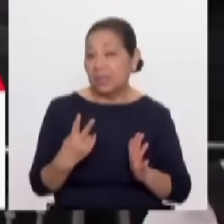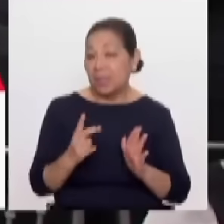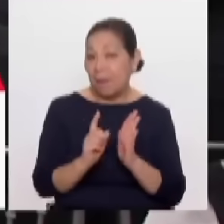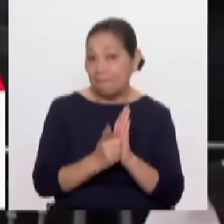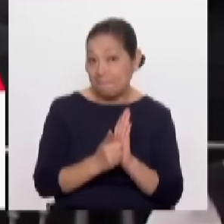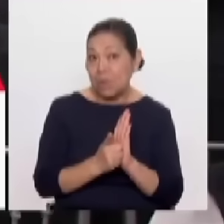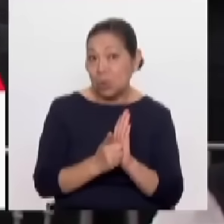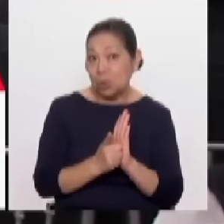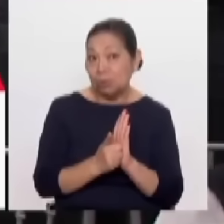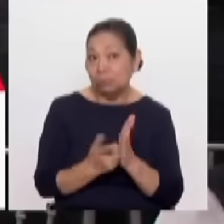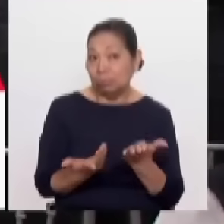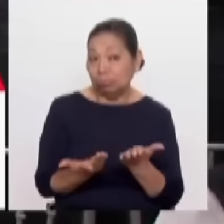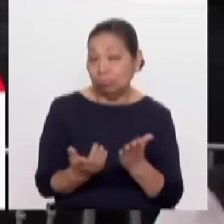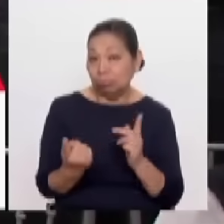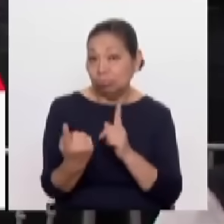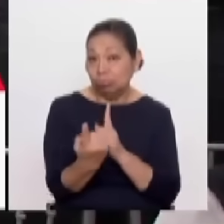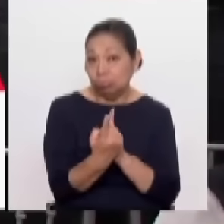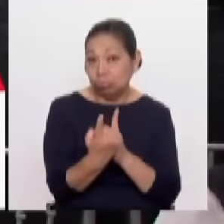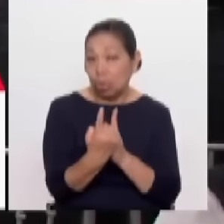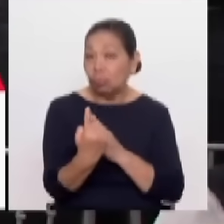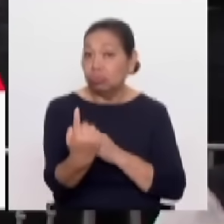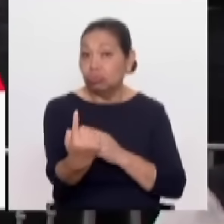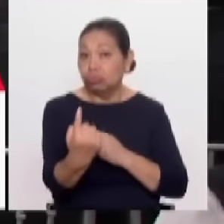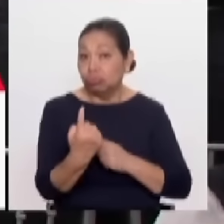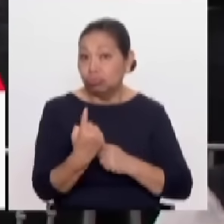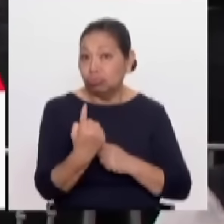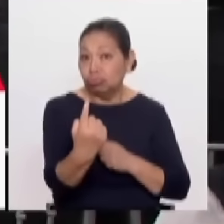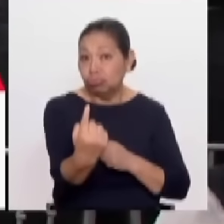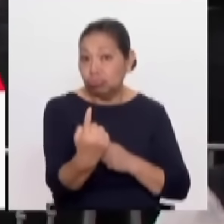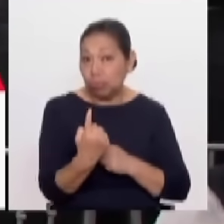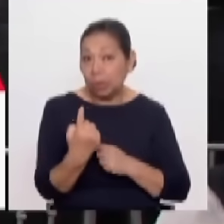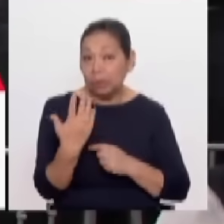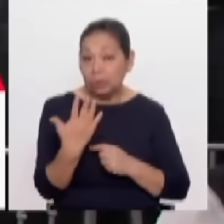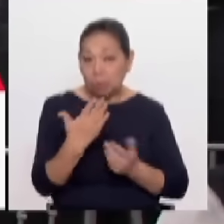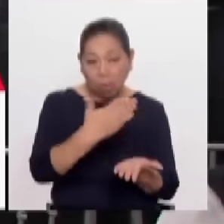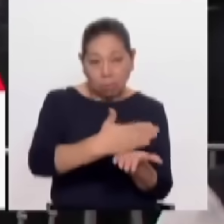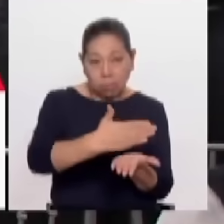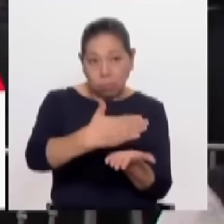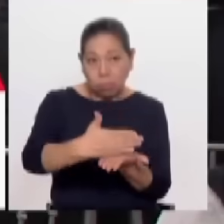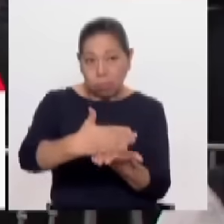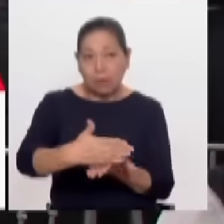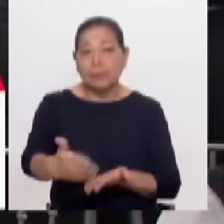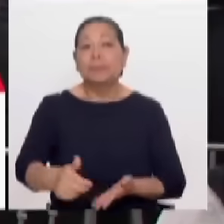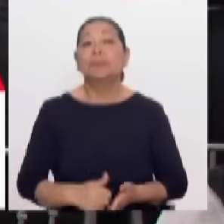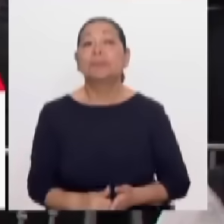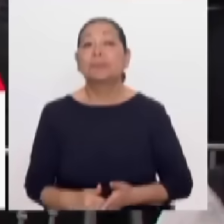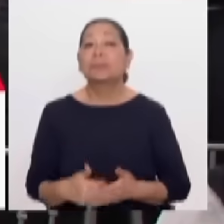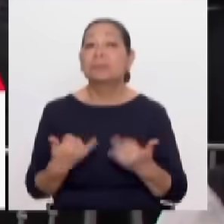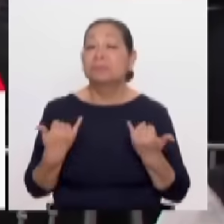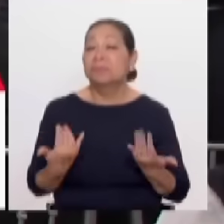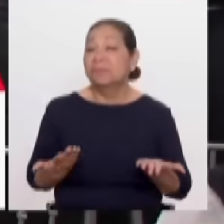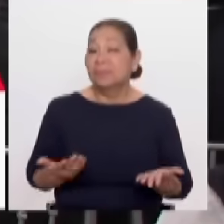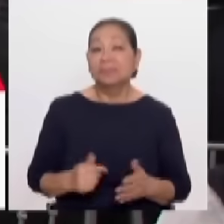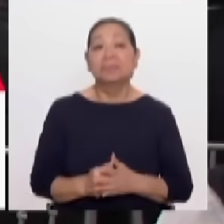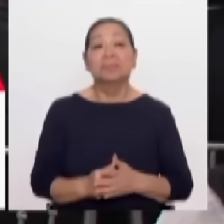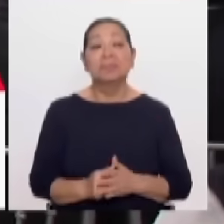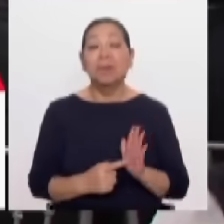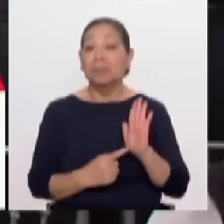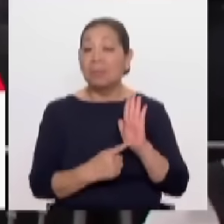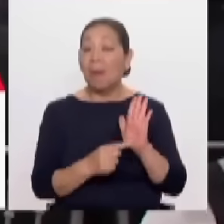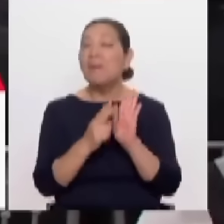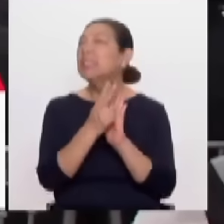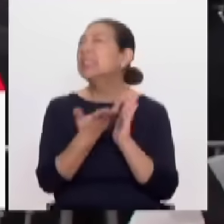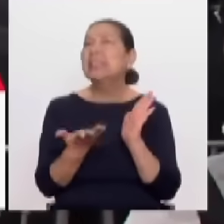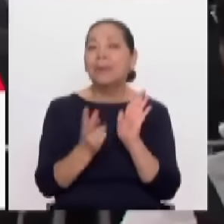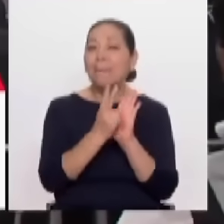minutos se estarán trasladando en estas 5 estaciones. En estos momentos se está presentando un